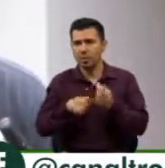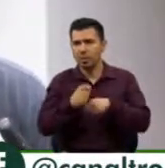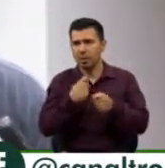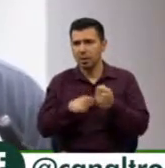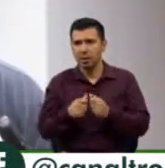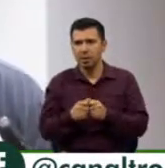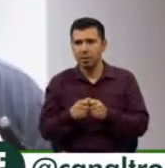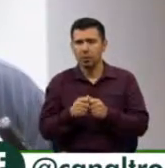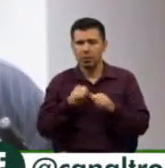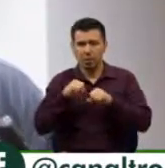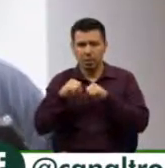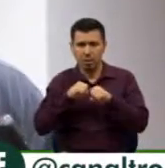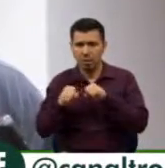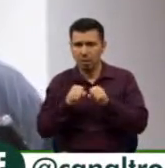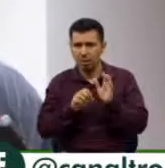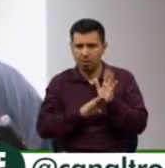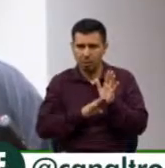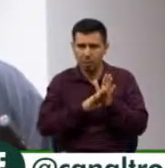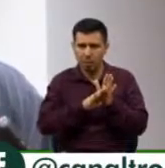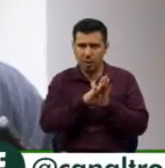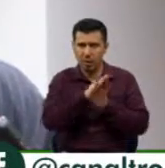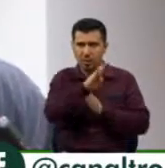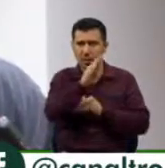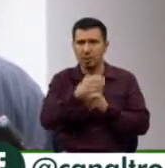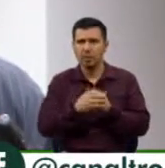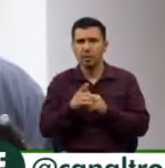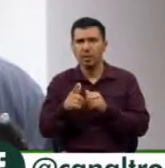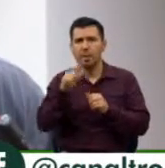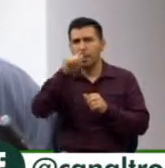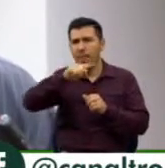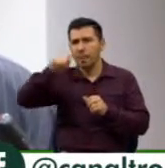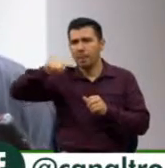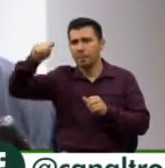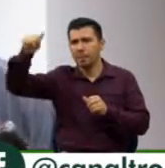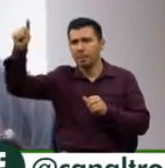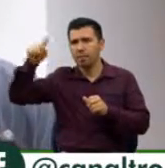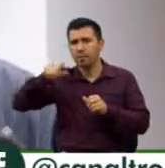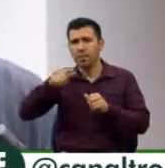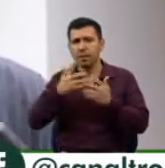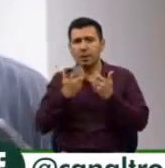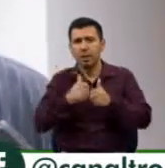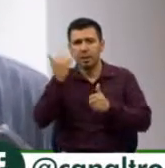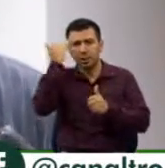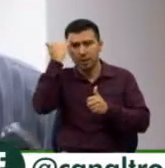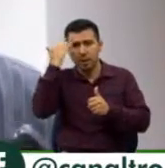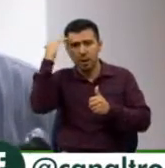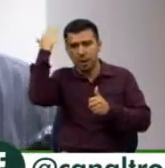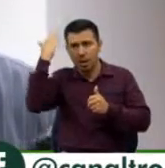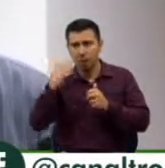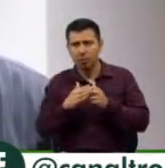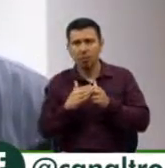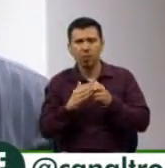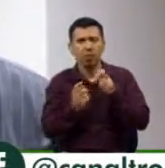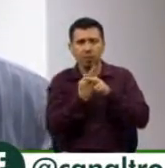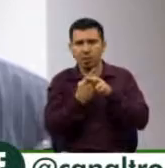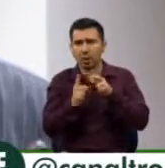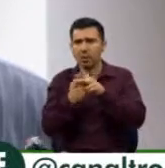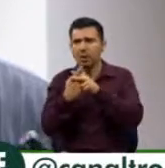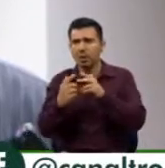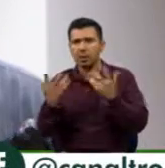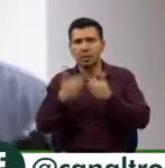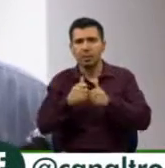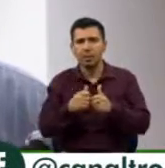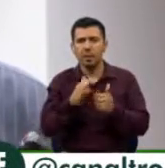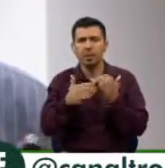avanzando a buen ritmo, tenemos una buena tasa de creación de empresas. Seguimos posicionados hoy en día como la